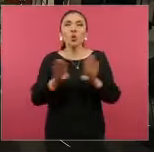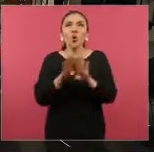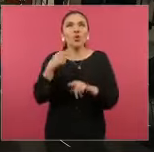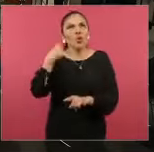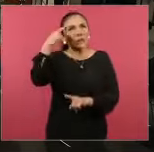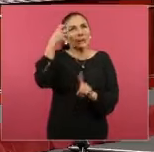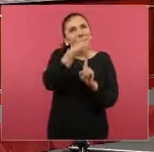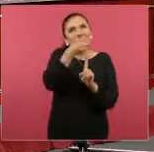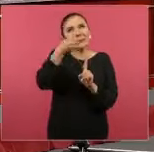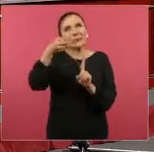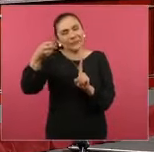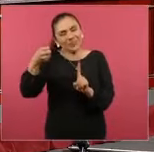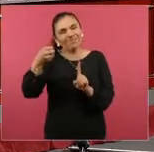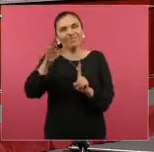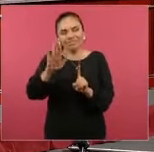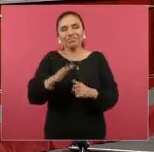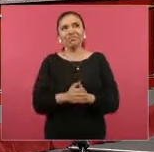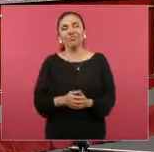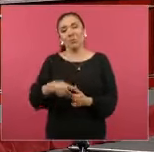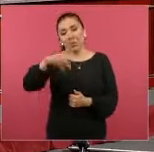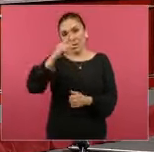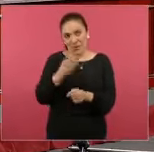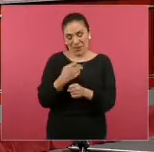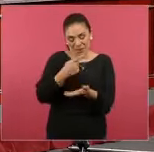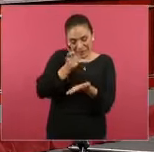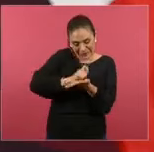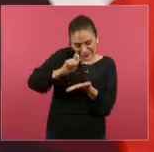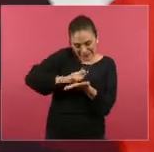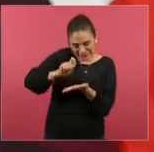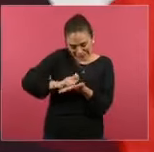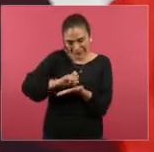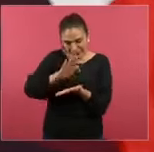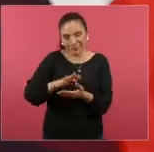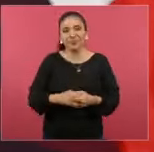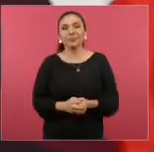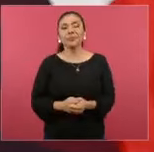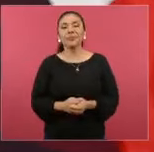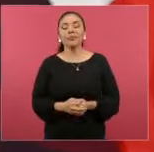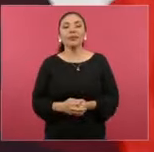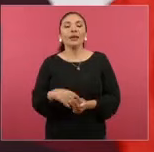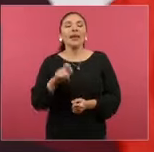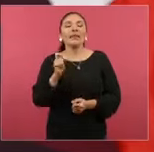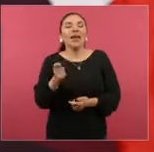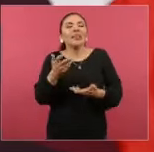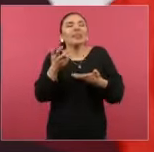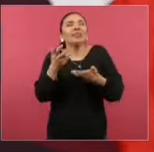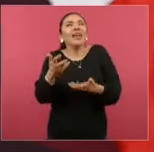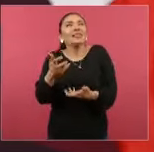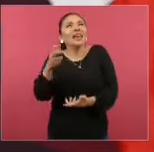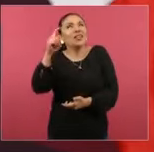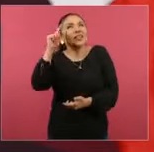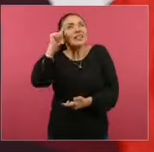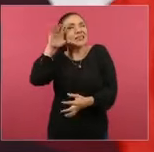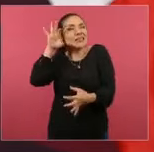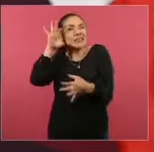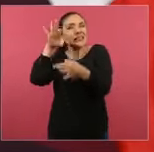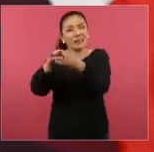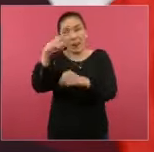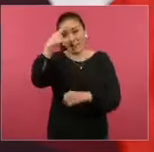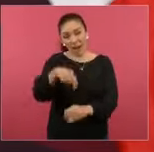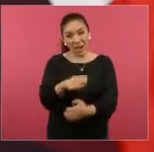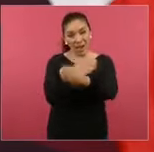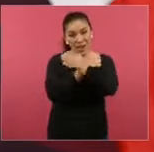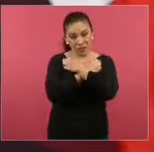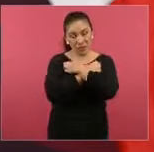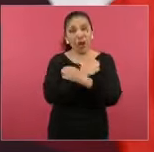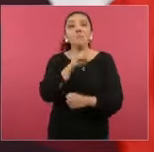redactarlo, pero como lo escribí, es el ideal de la educación, y esto lo encuentra uno en los